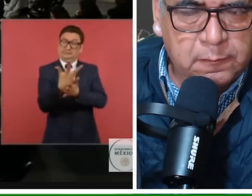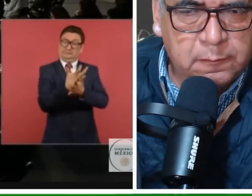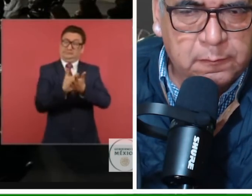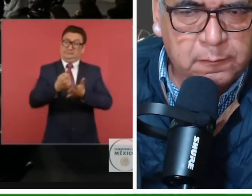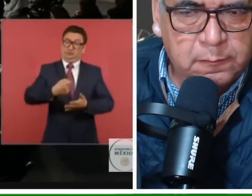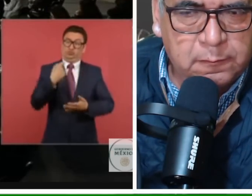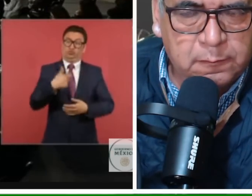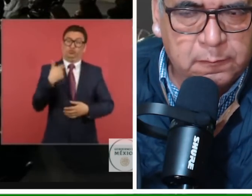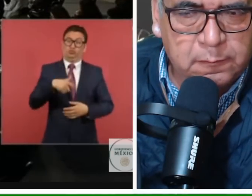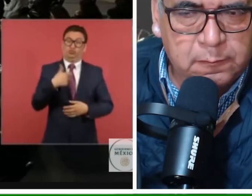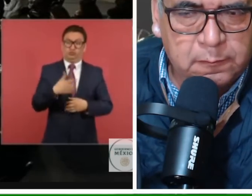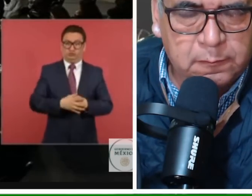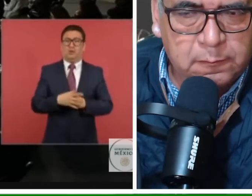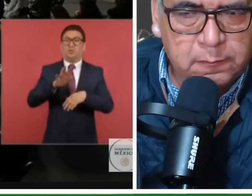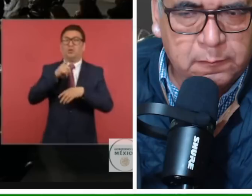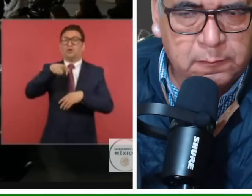mediáticas.